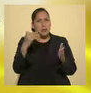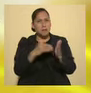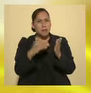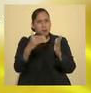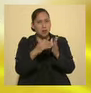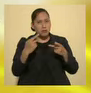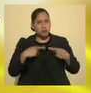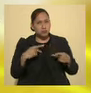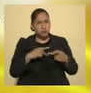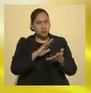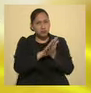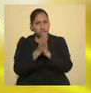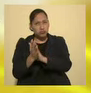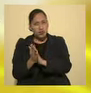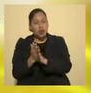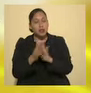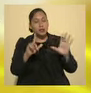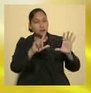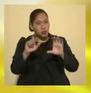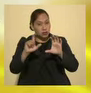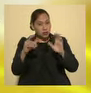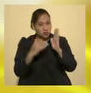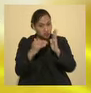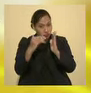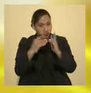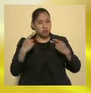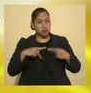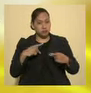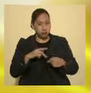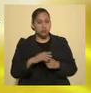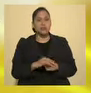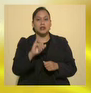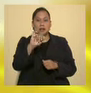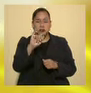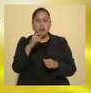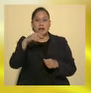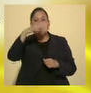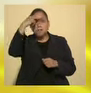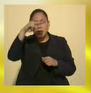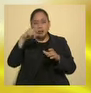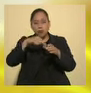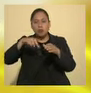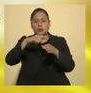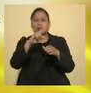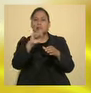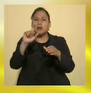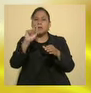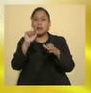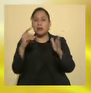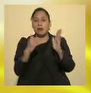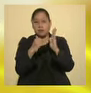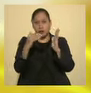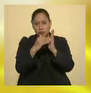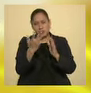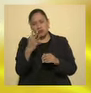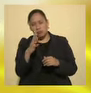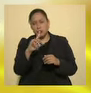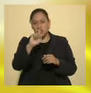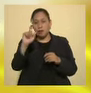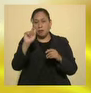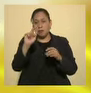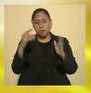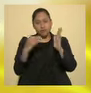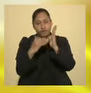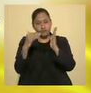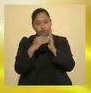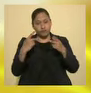7,000 millones de habitantes, eso quiere decir que son como 700 millones de personas. 700 millones, en México serían 120 millones, alrededor de 120